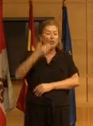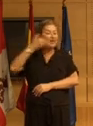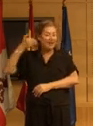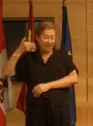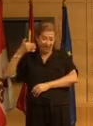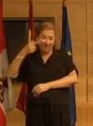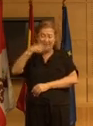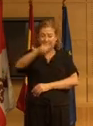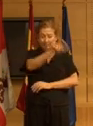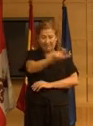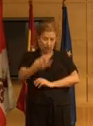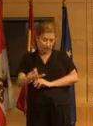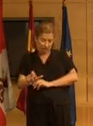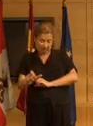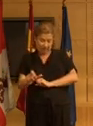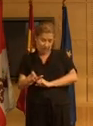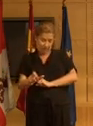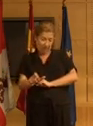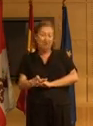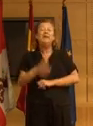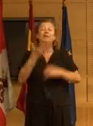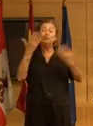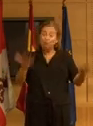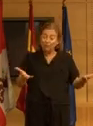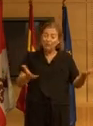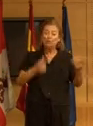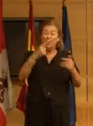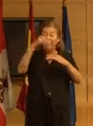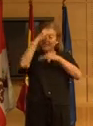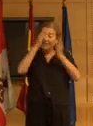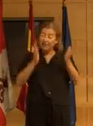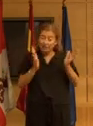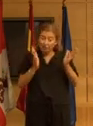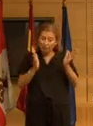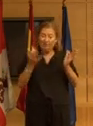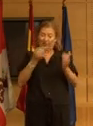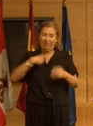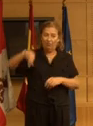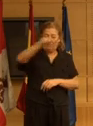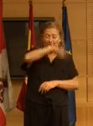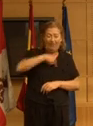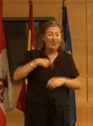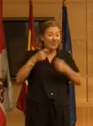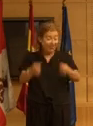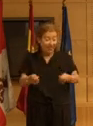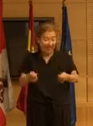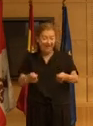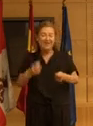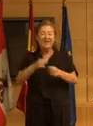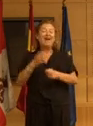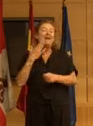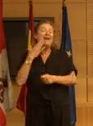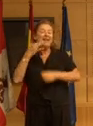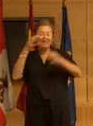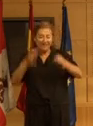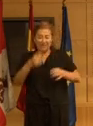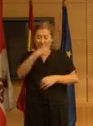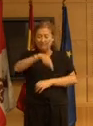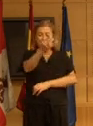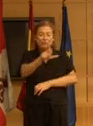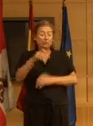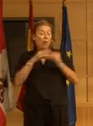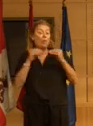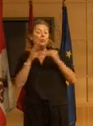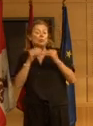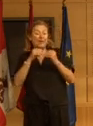dignidad de las personas. Por tanto, una atención a que debemos prestar que garantice a la persona